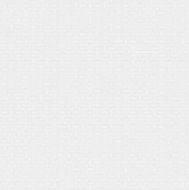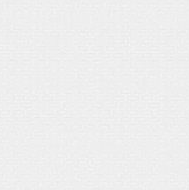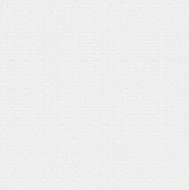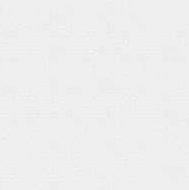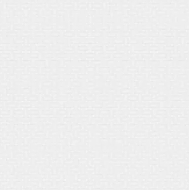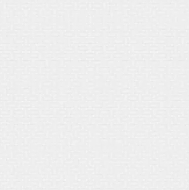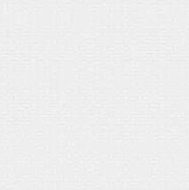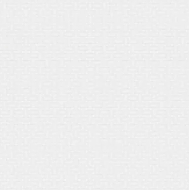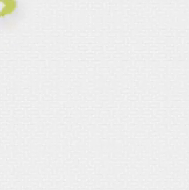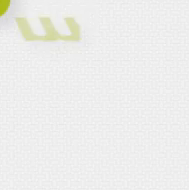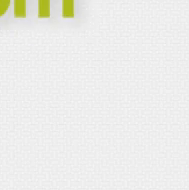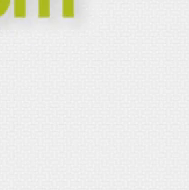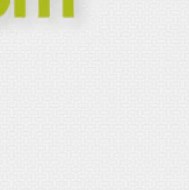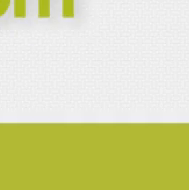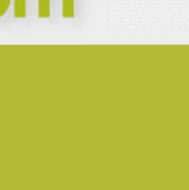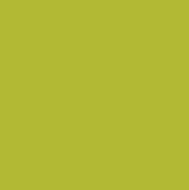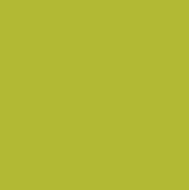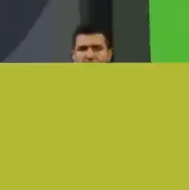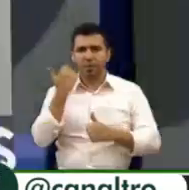canaltro.com